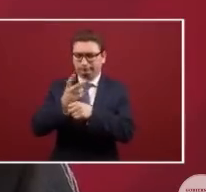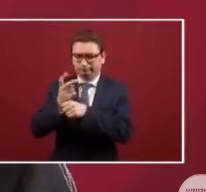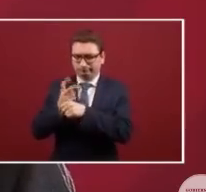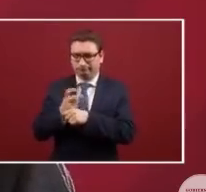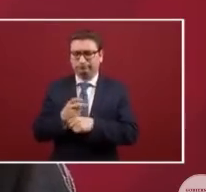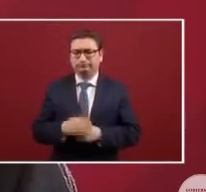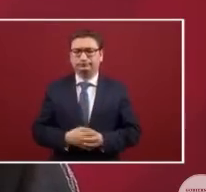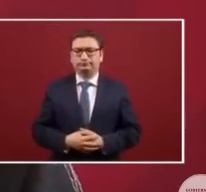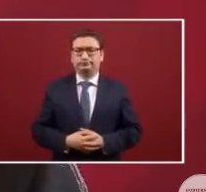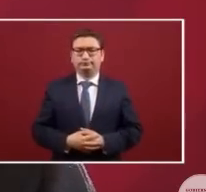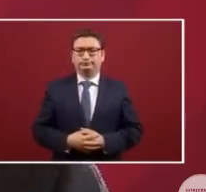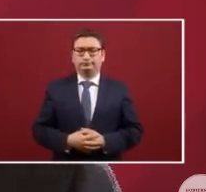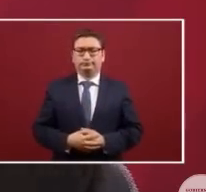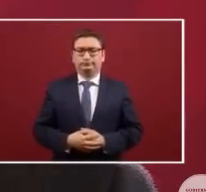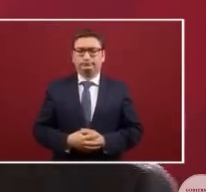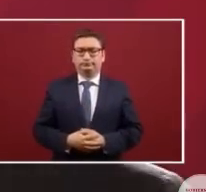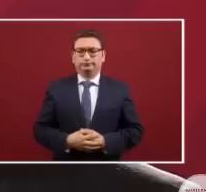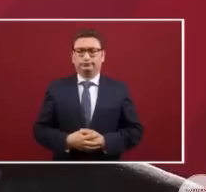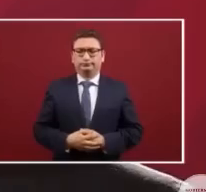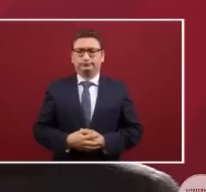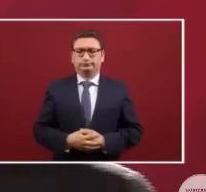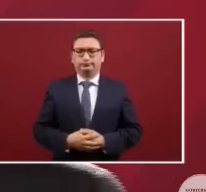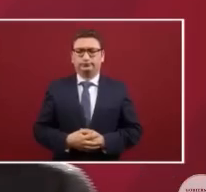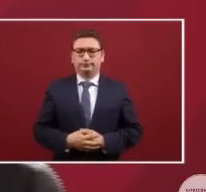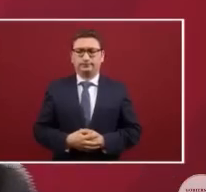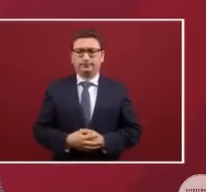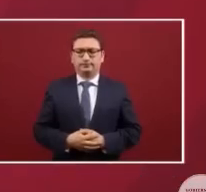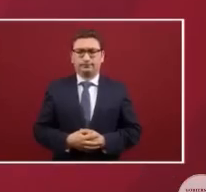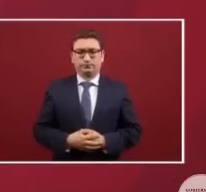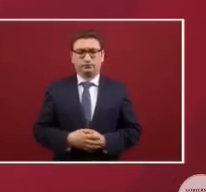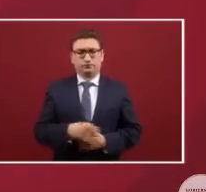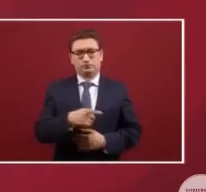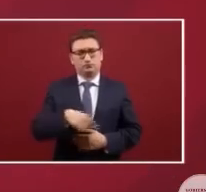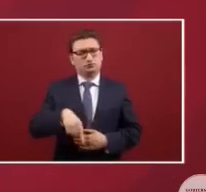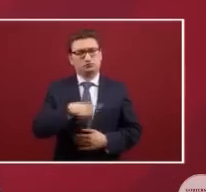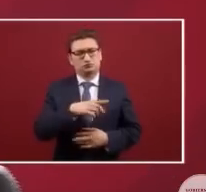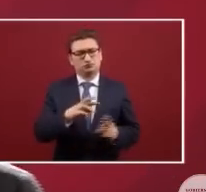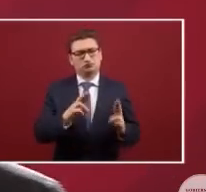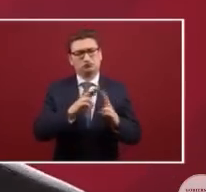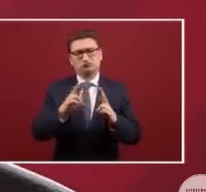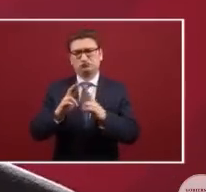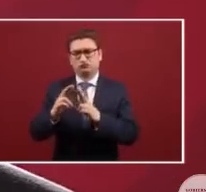Voy a invitar a líderes religiosos.